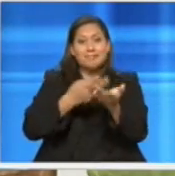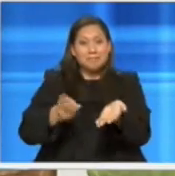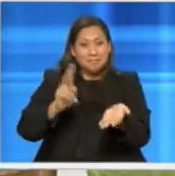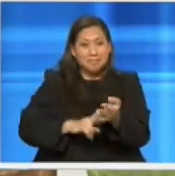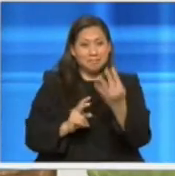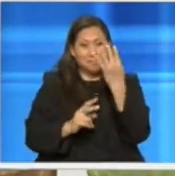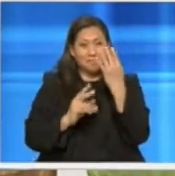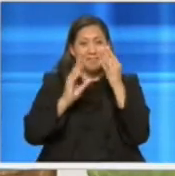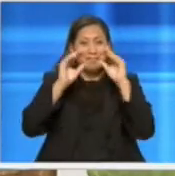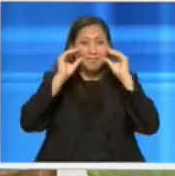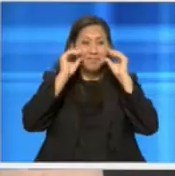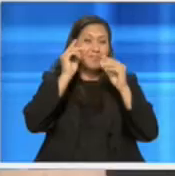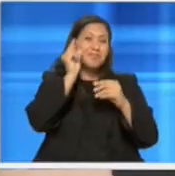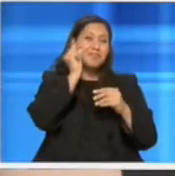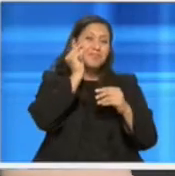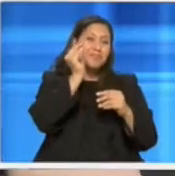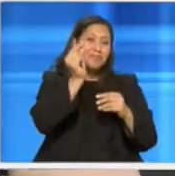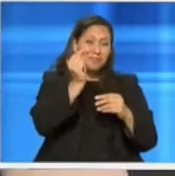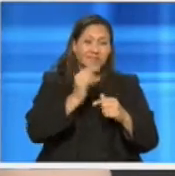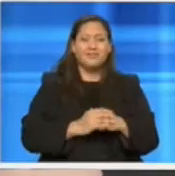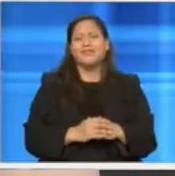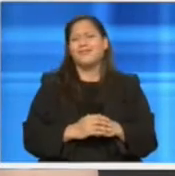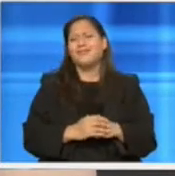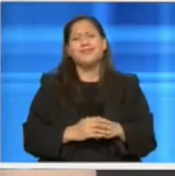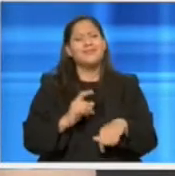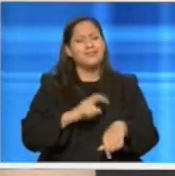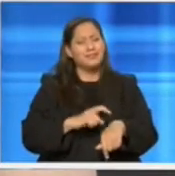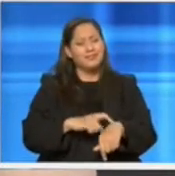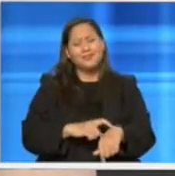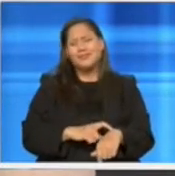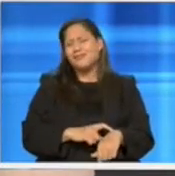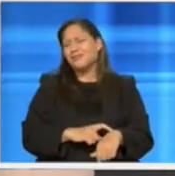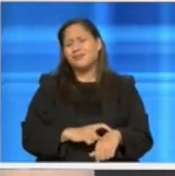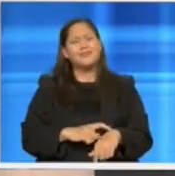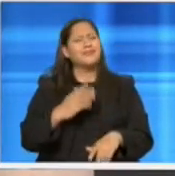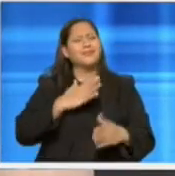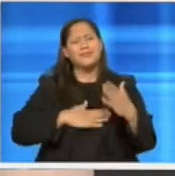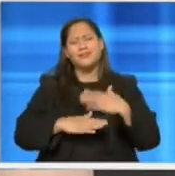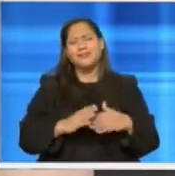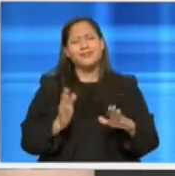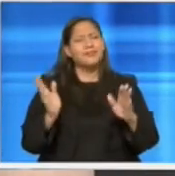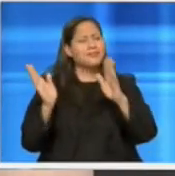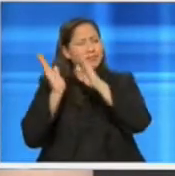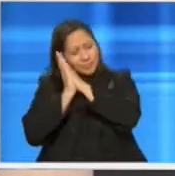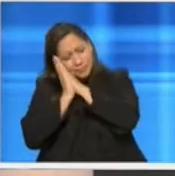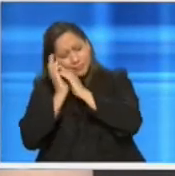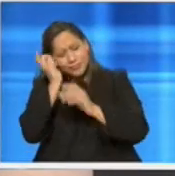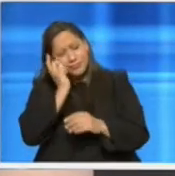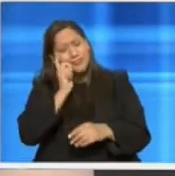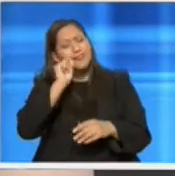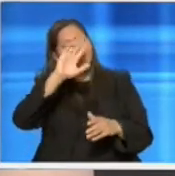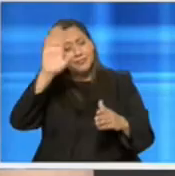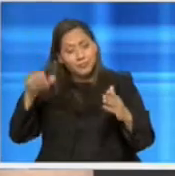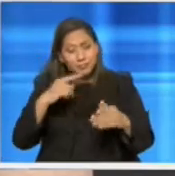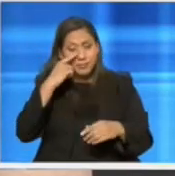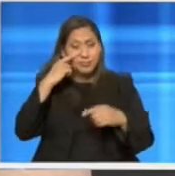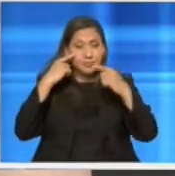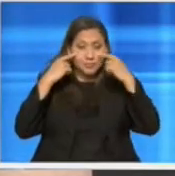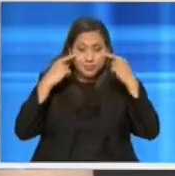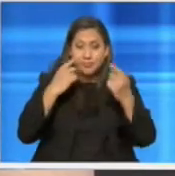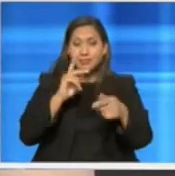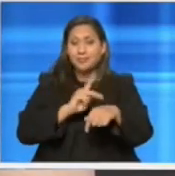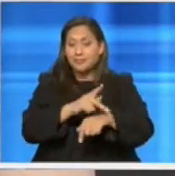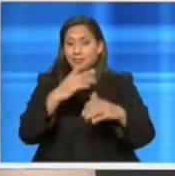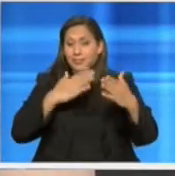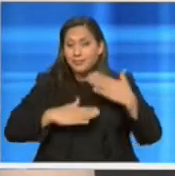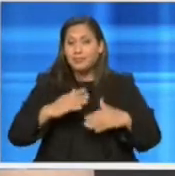¿no? Y llegas y muy cansada y dices, ay, no tengo tiempo. Sí. Me acuesto y al día siguiente pues la piel cansada, ojerosa,